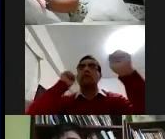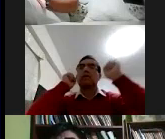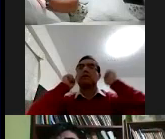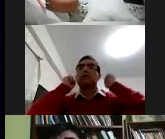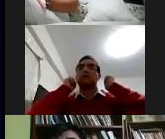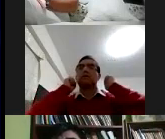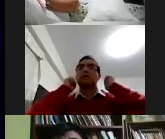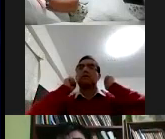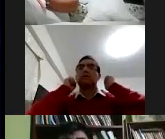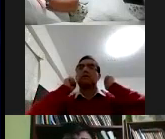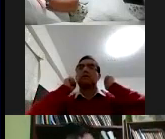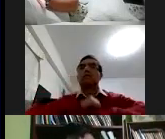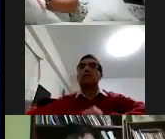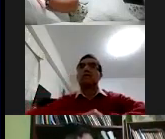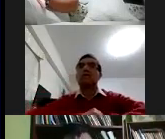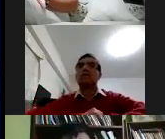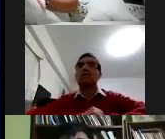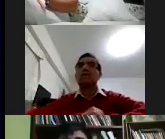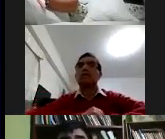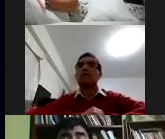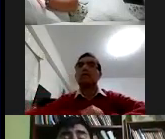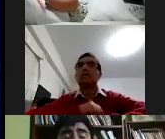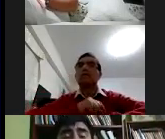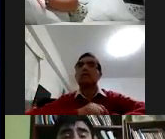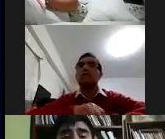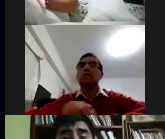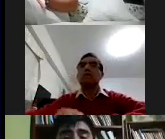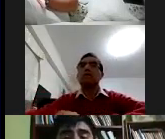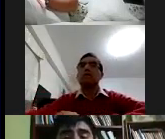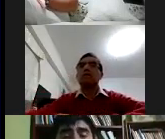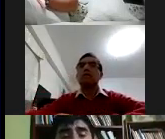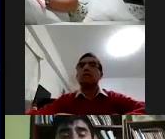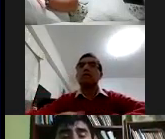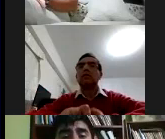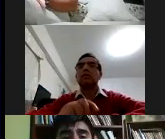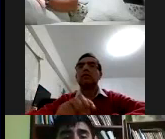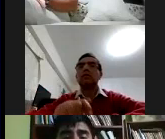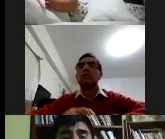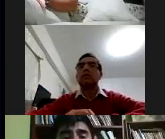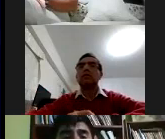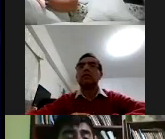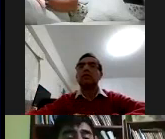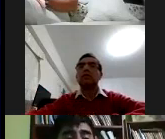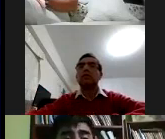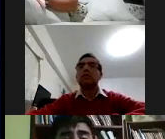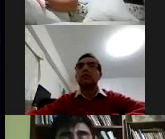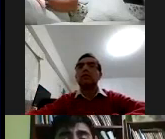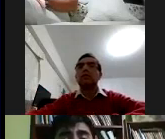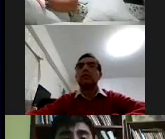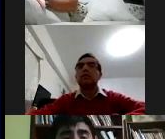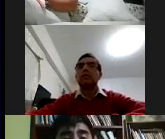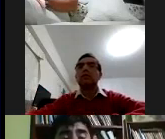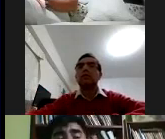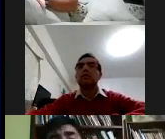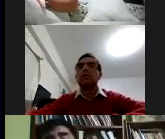hacer durante una caminata en la mañana, levantando brazos, moviendo lo que es las rotaciones de